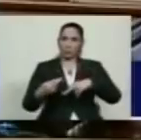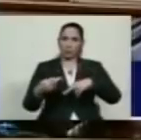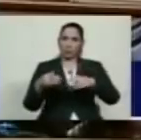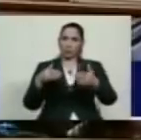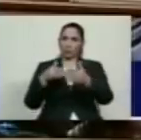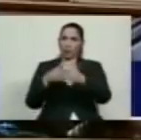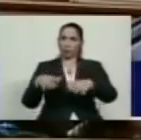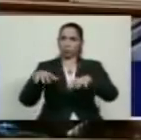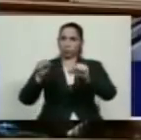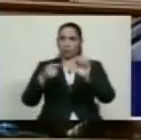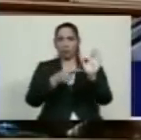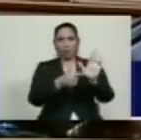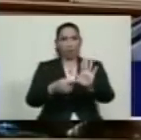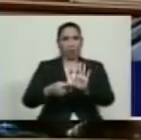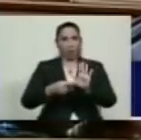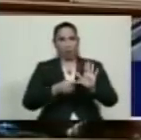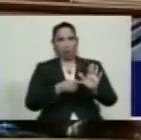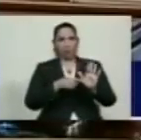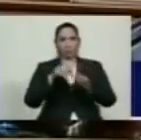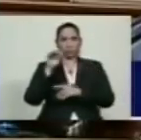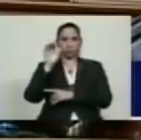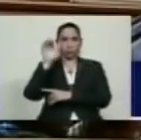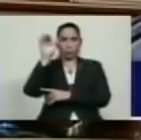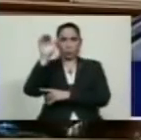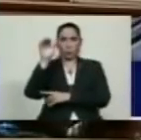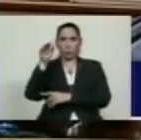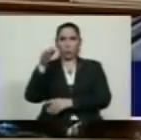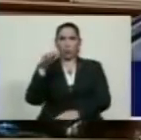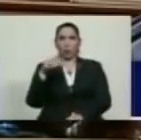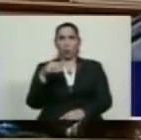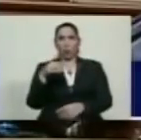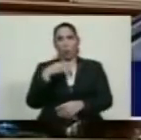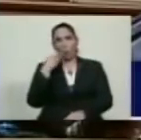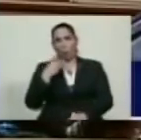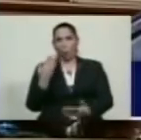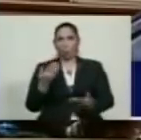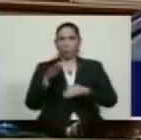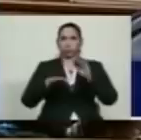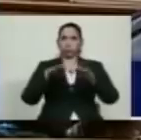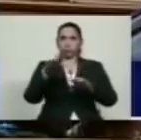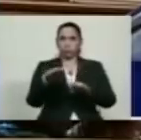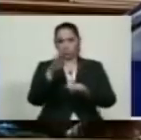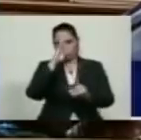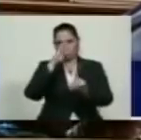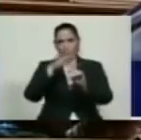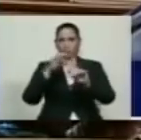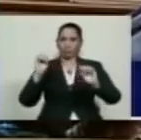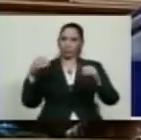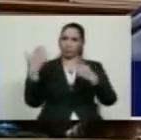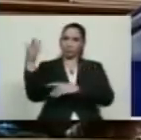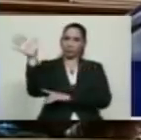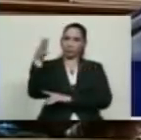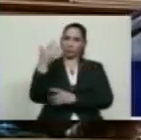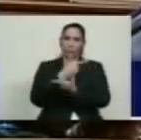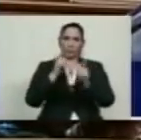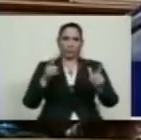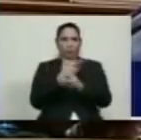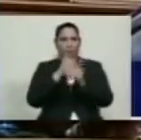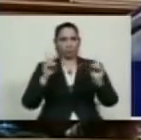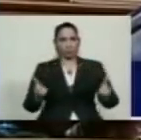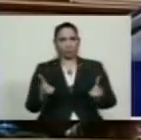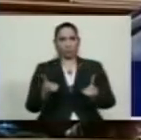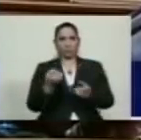en ejemplo para los presentes y futuras generaciones, al levantar durante su trayectoria las banderas de la libertad, la democracia,